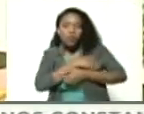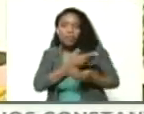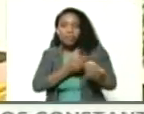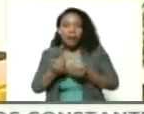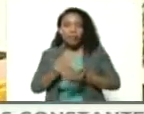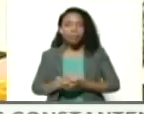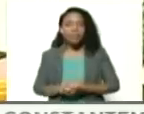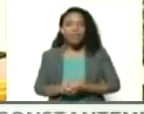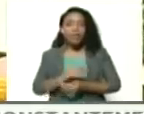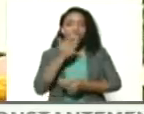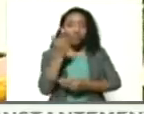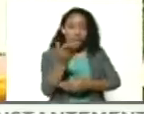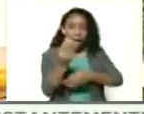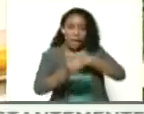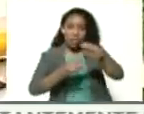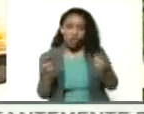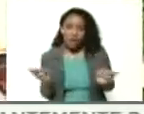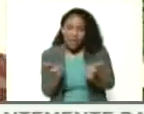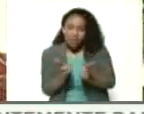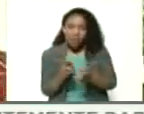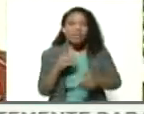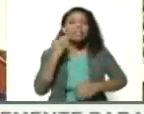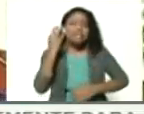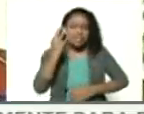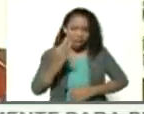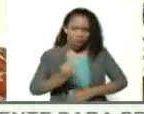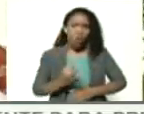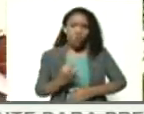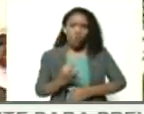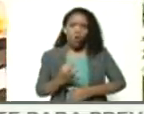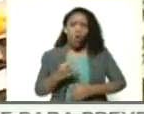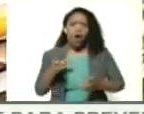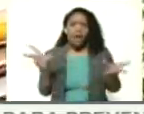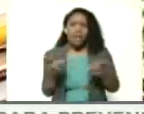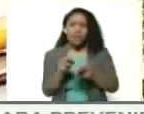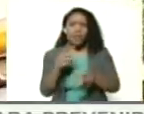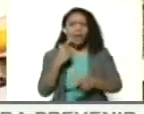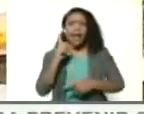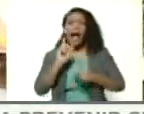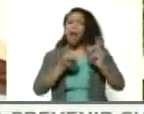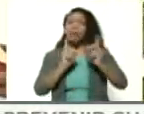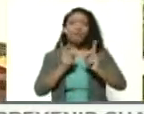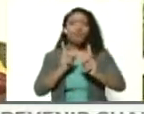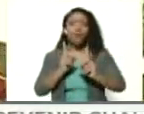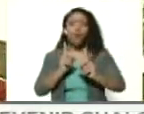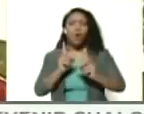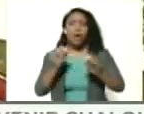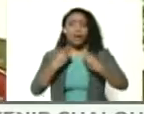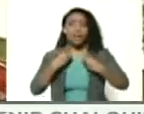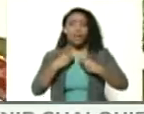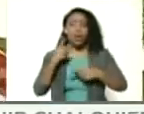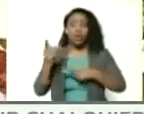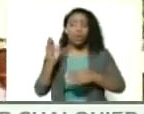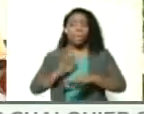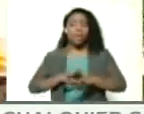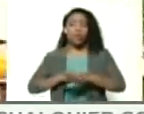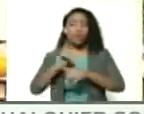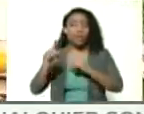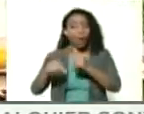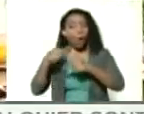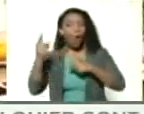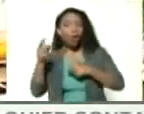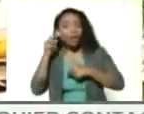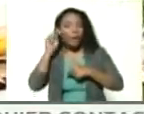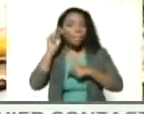resumen que seguramente también será insatisfactorio, presidente, para quienes vivieron los acontecimientos desde otra